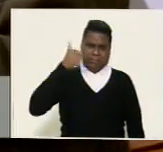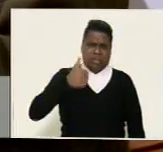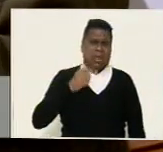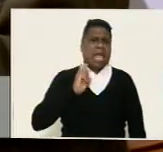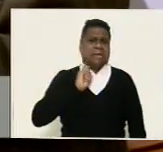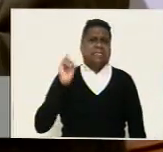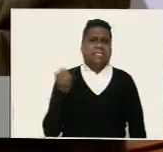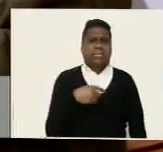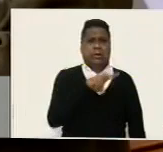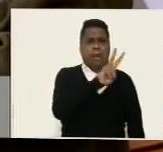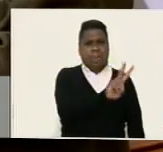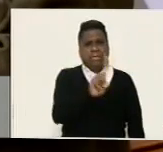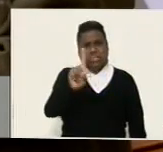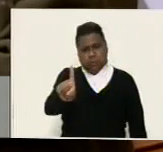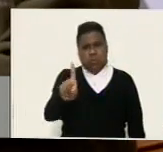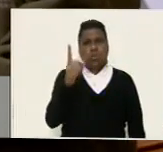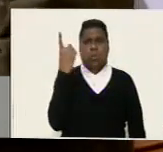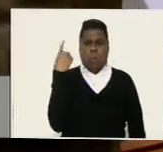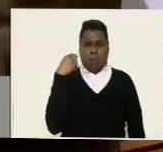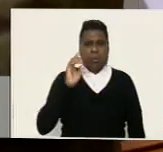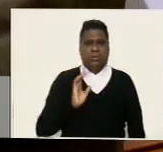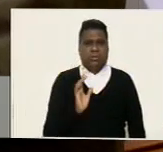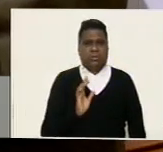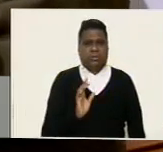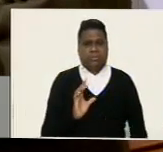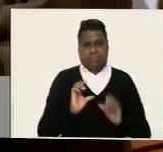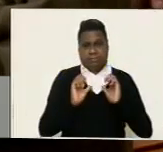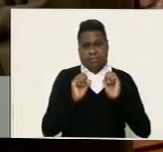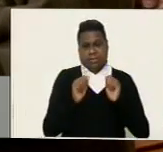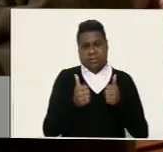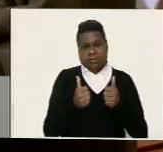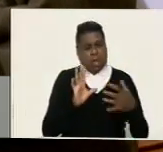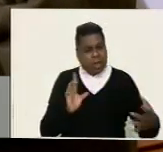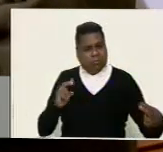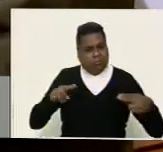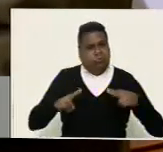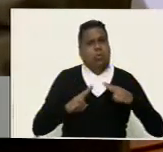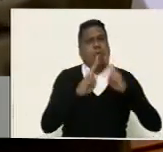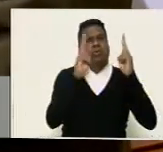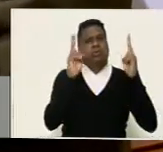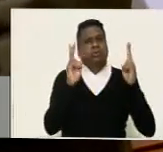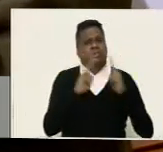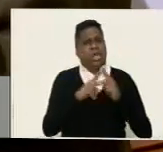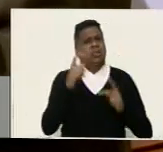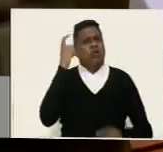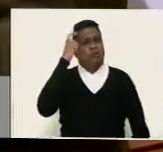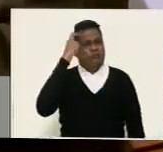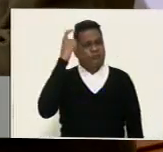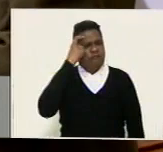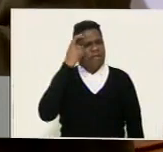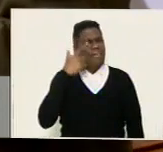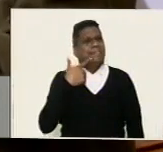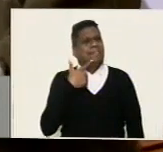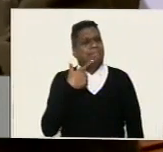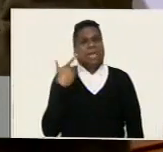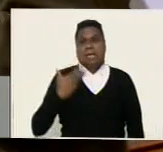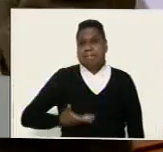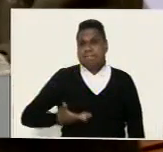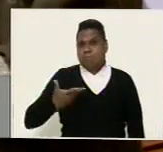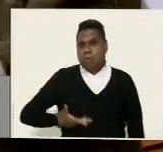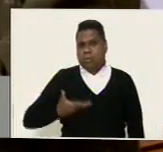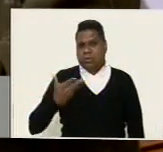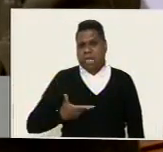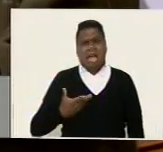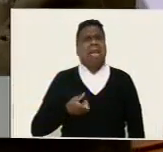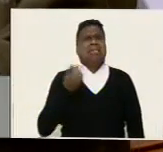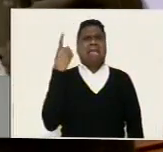XXI, nos llevó a encontrarnos con fechas que eran fechas meramente de